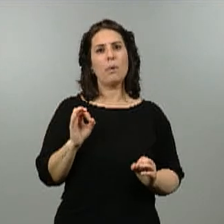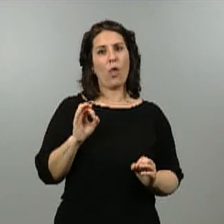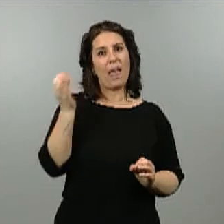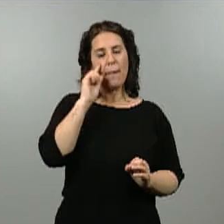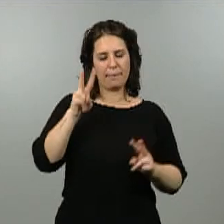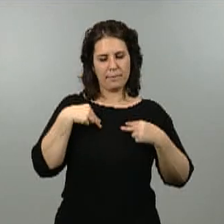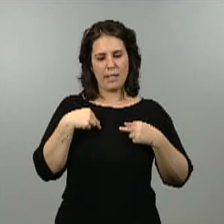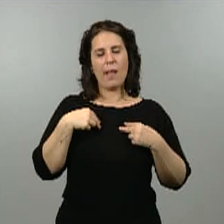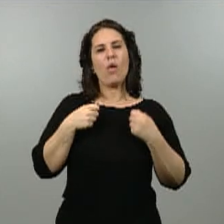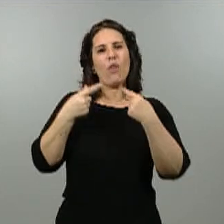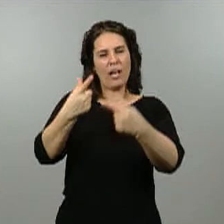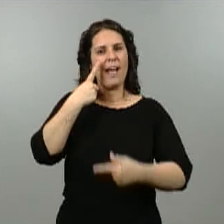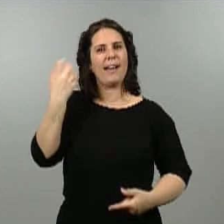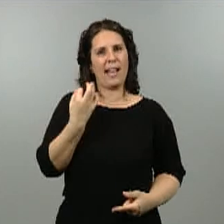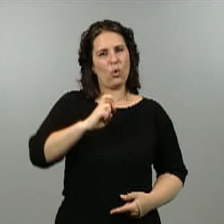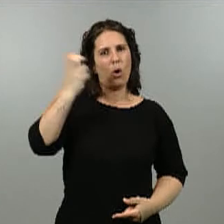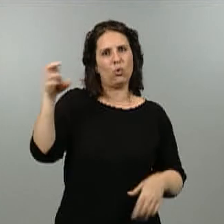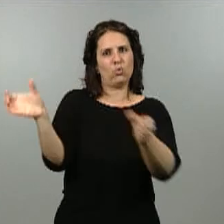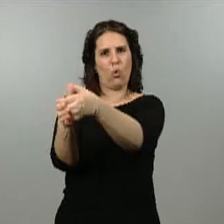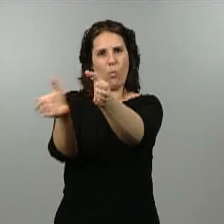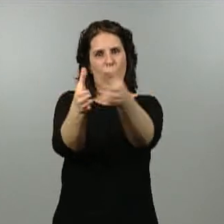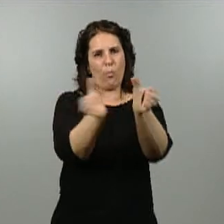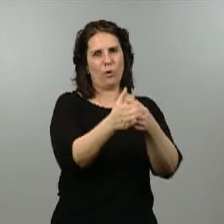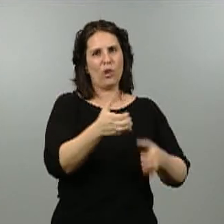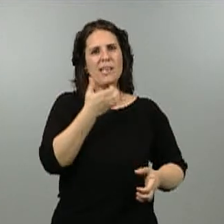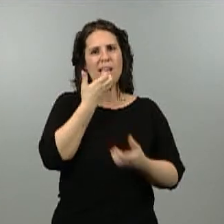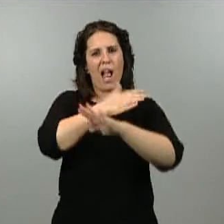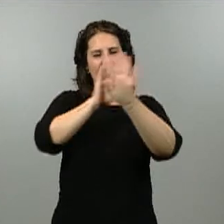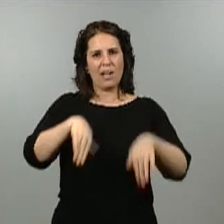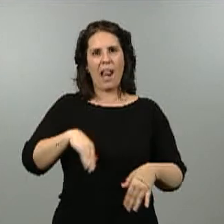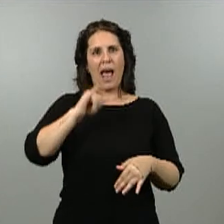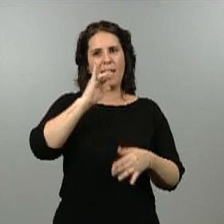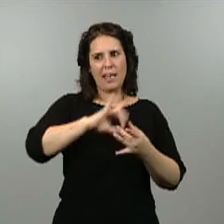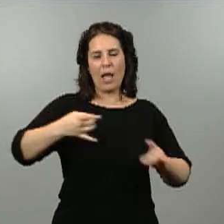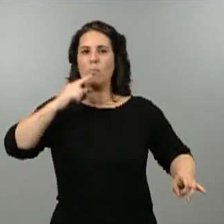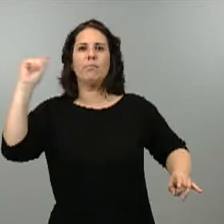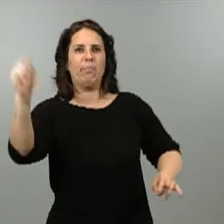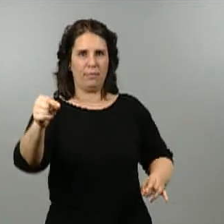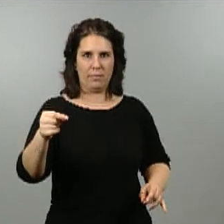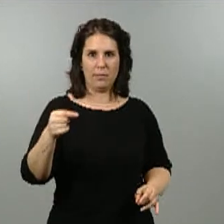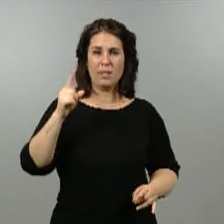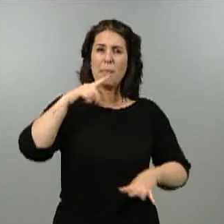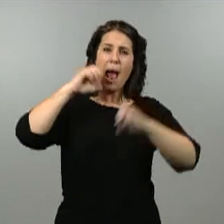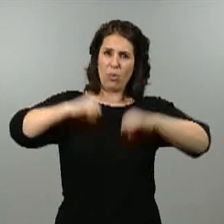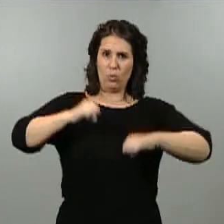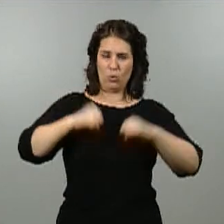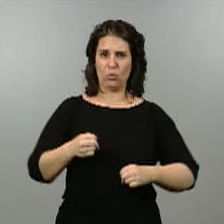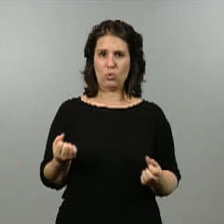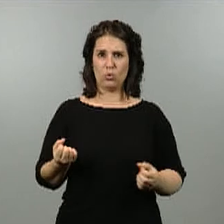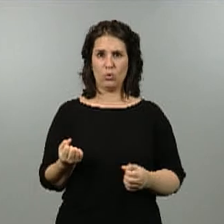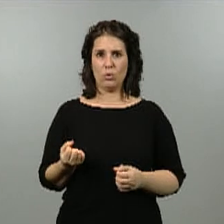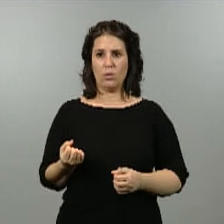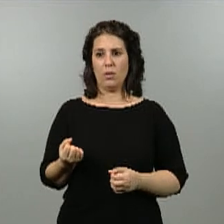caso de que se establezcan cadenas de transmisión entre ellos, los adultos, nuestros grupos vulnerables y nuestras personas